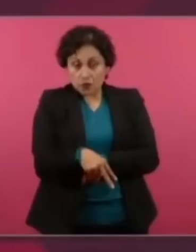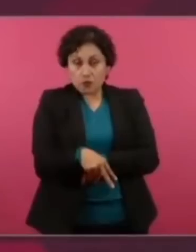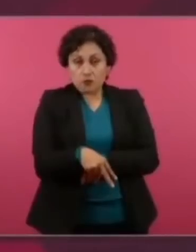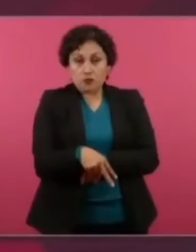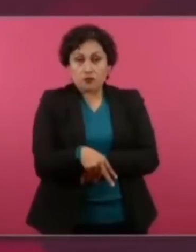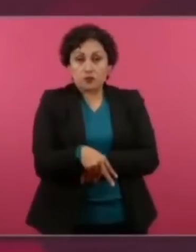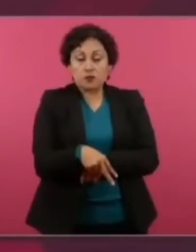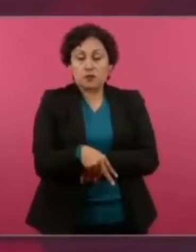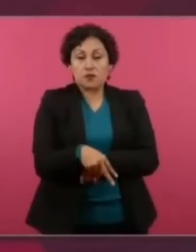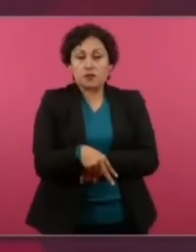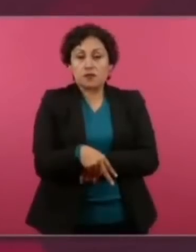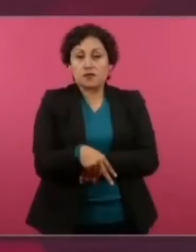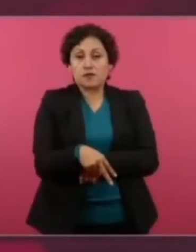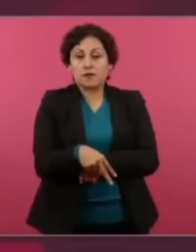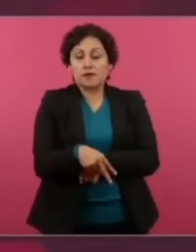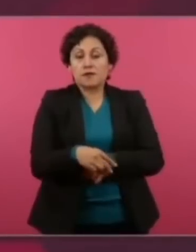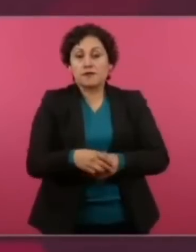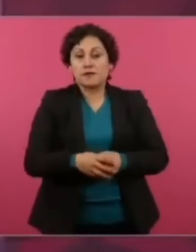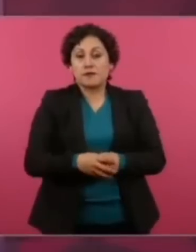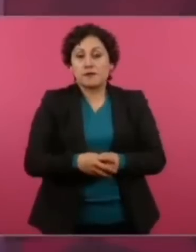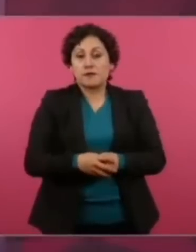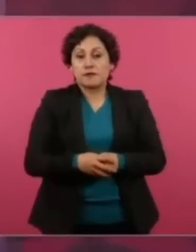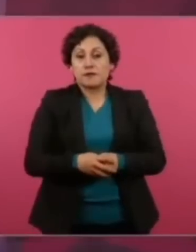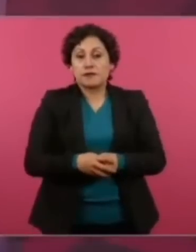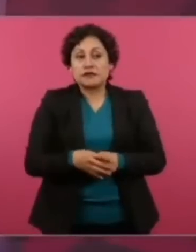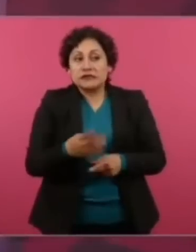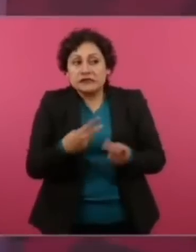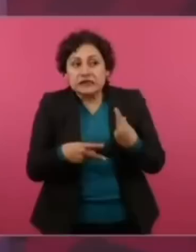si nosotros ganábamos.